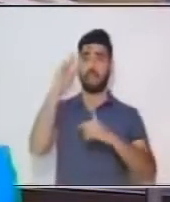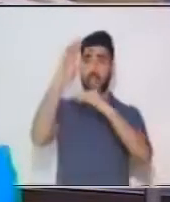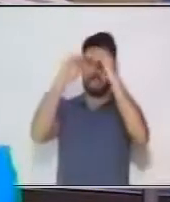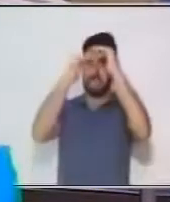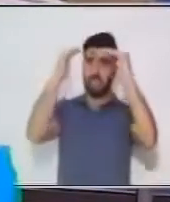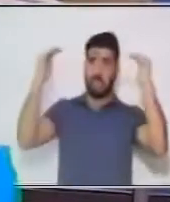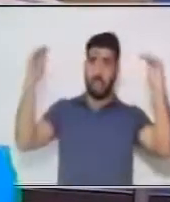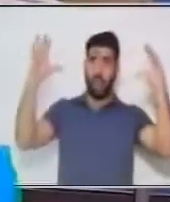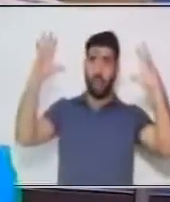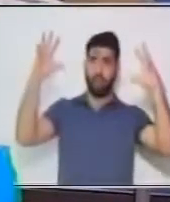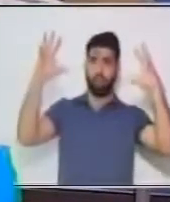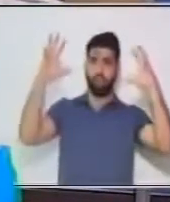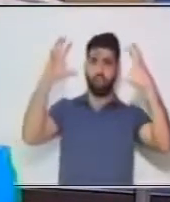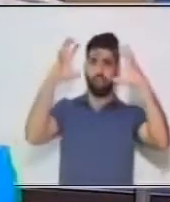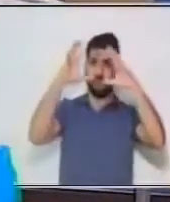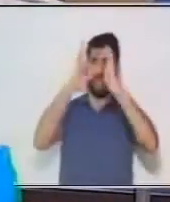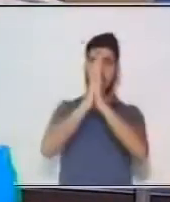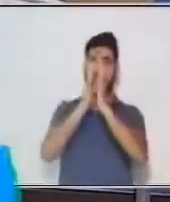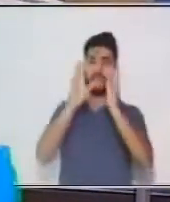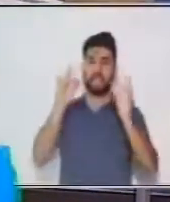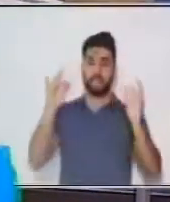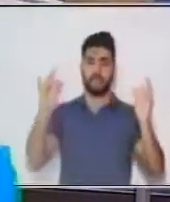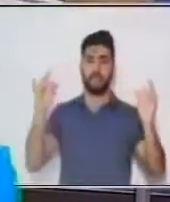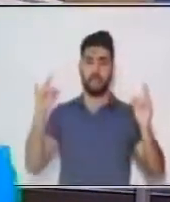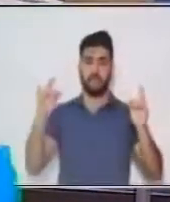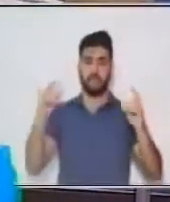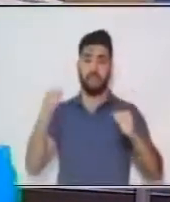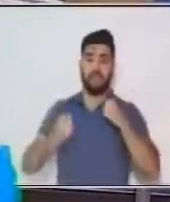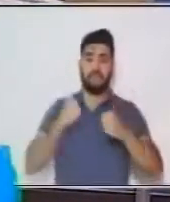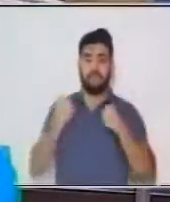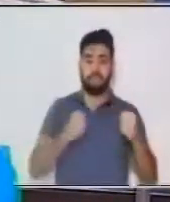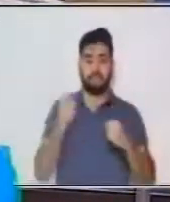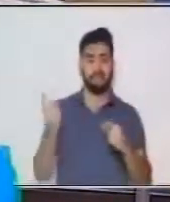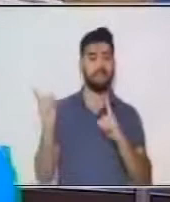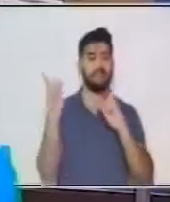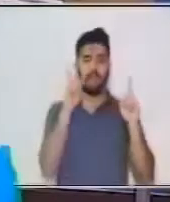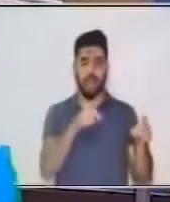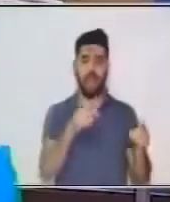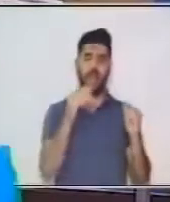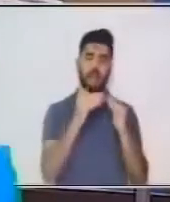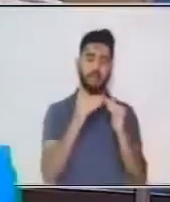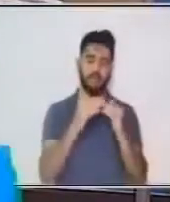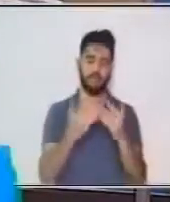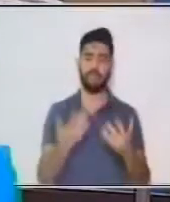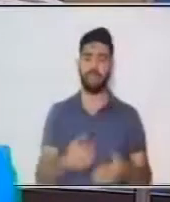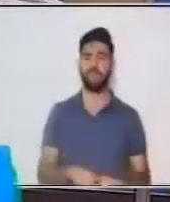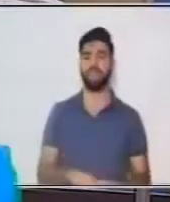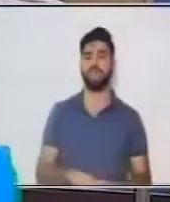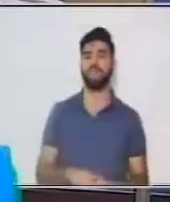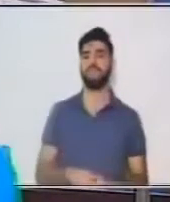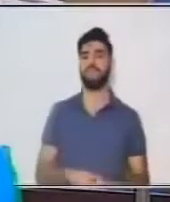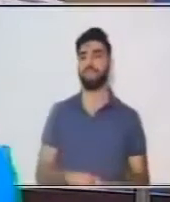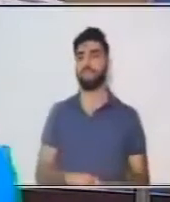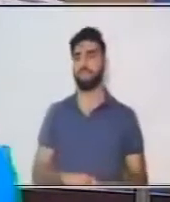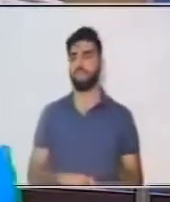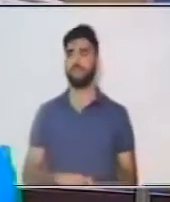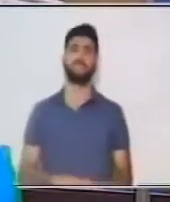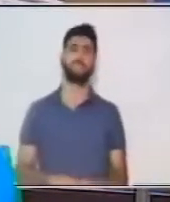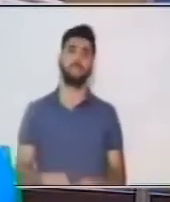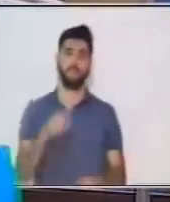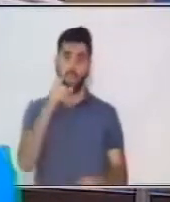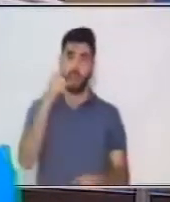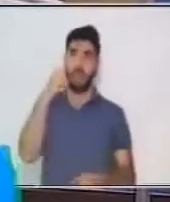los chicos corrieron para la casa. Cuando estás jugando pelota en la calle y observas el cielo gris, ¿qué sentido